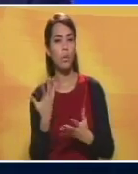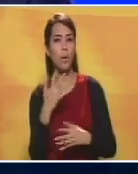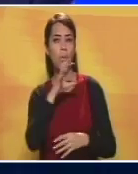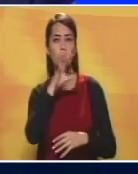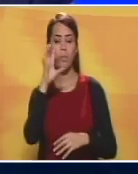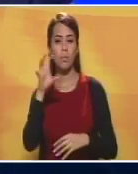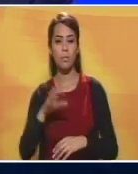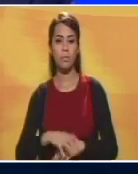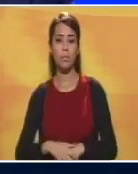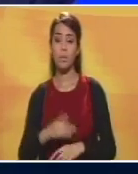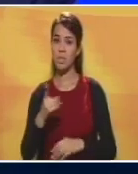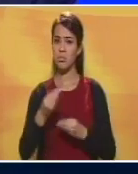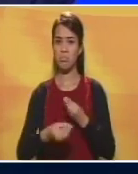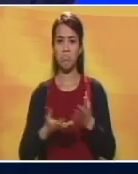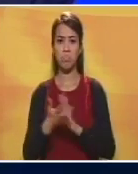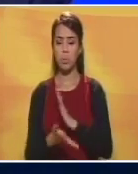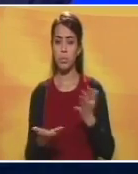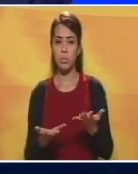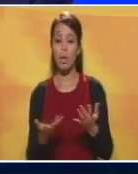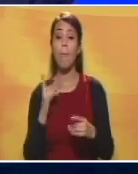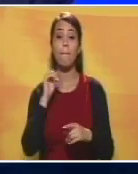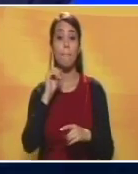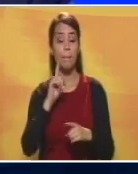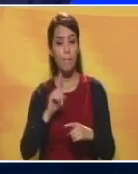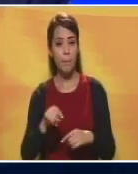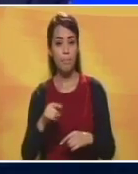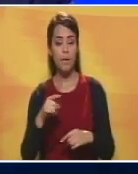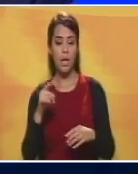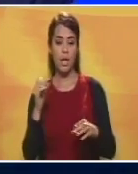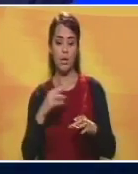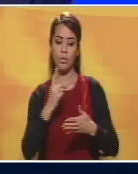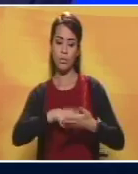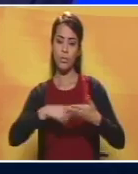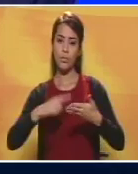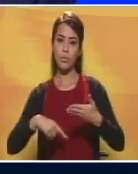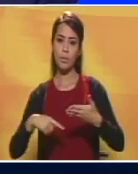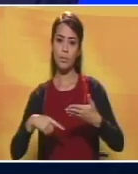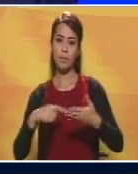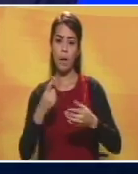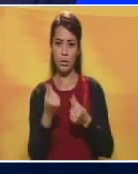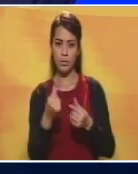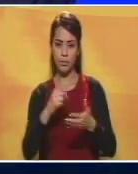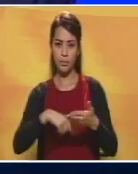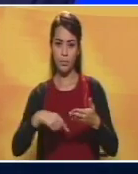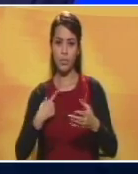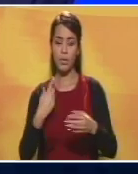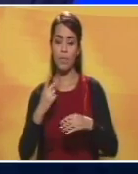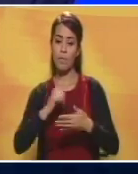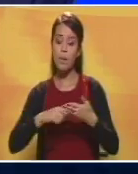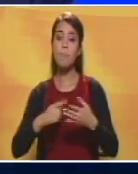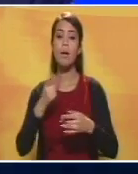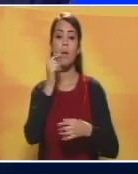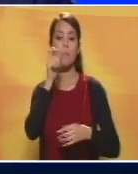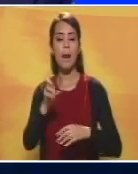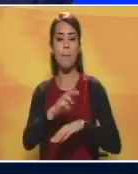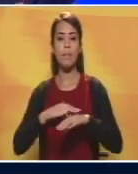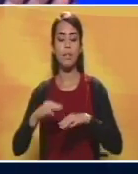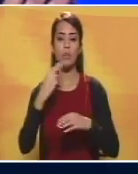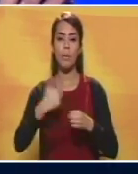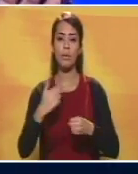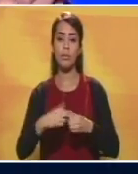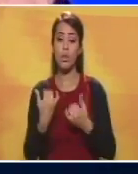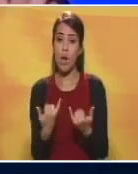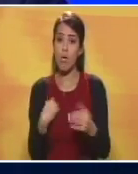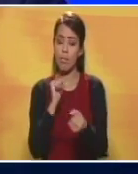exterior. Eso no ocurrió. Pero además de eso, el fondo lo firma el ministro de Petróleo del momento, que hoy está